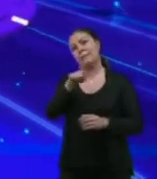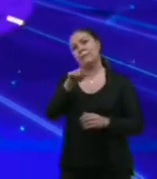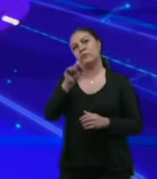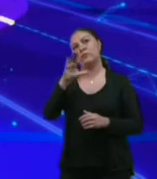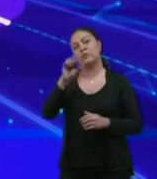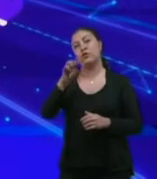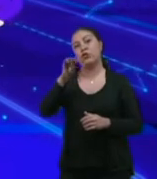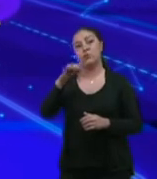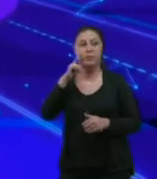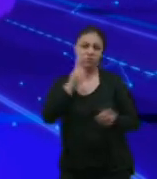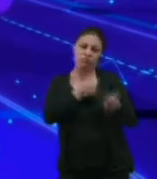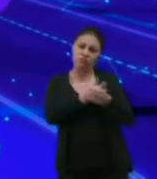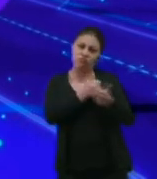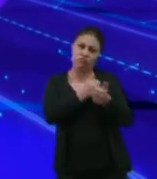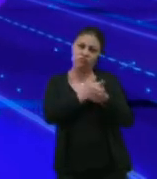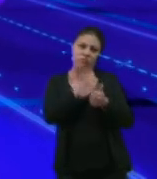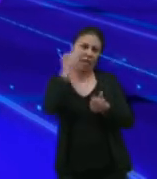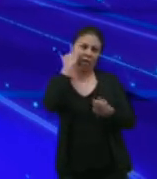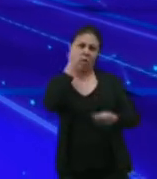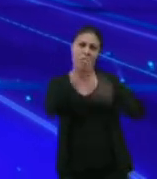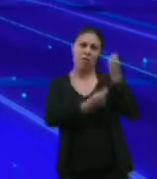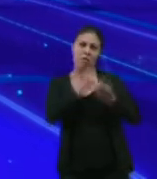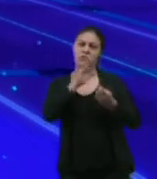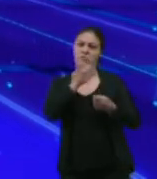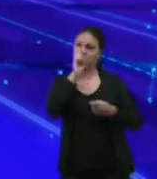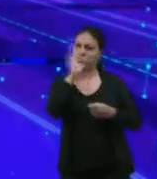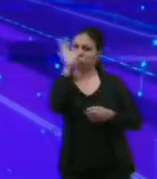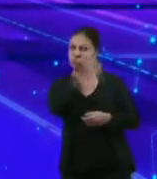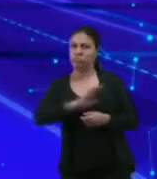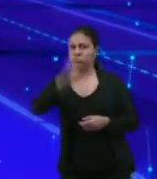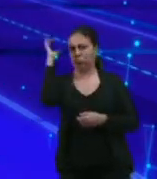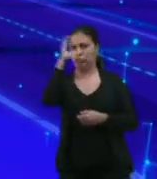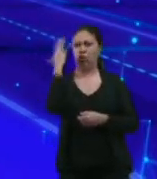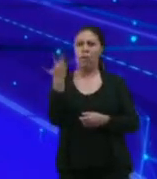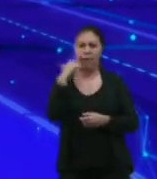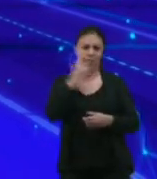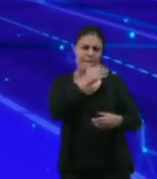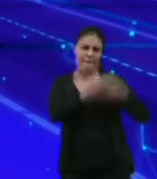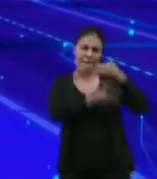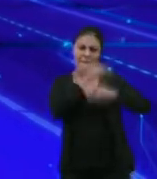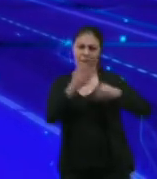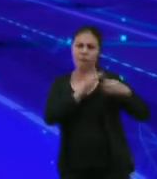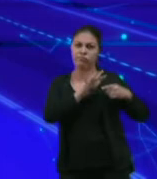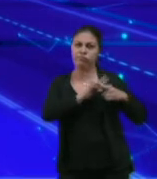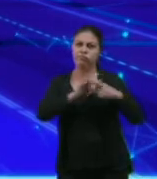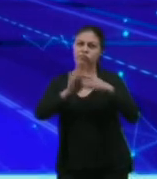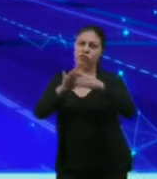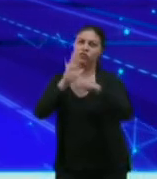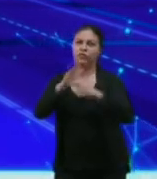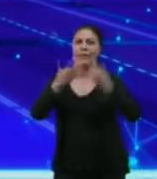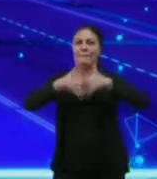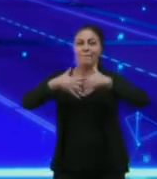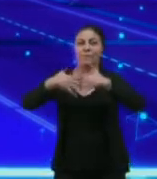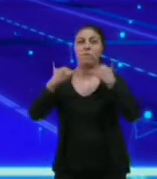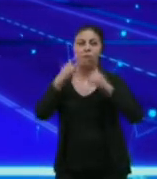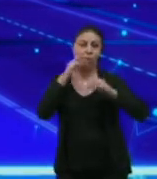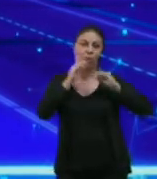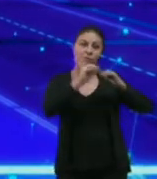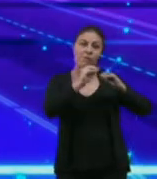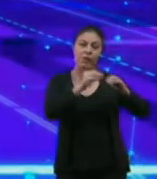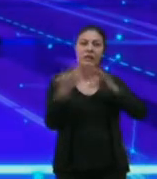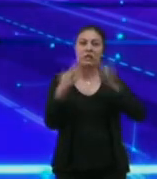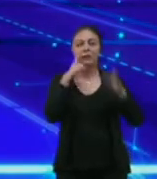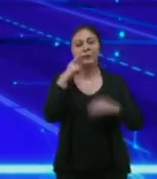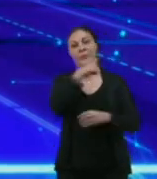emprendedores digitales del país en su ruta de maduración empresarial misión tics que está formando 100 mil programadores en